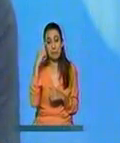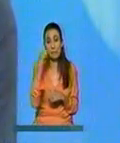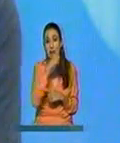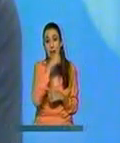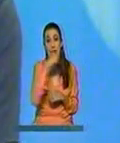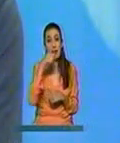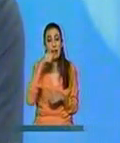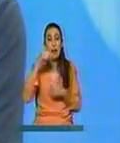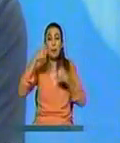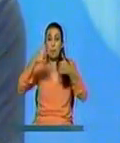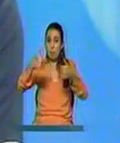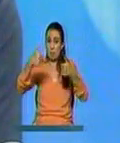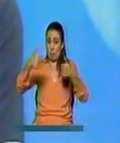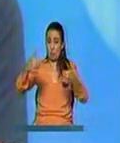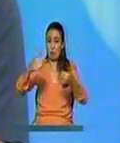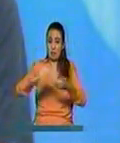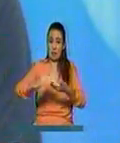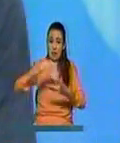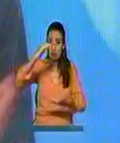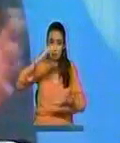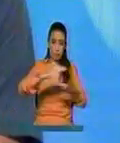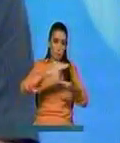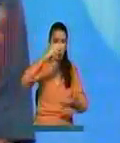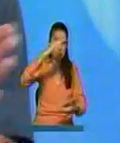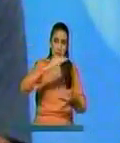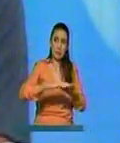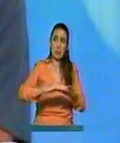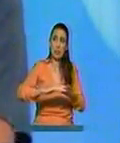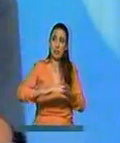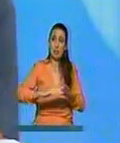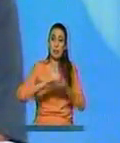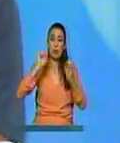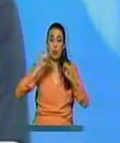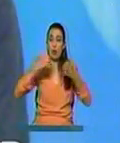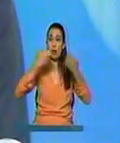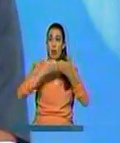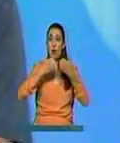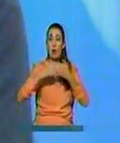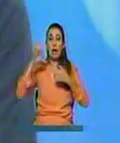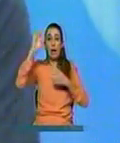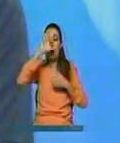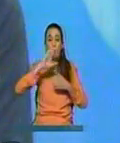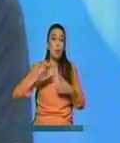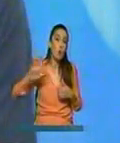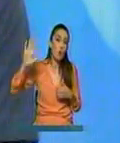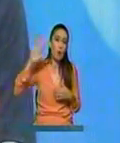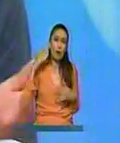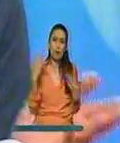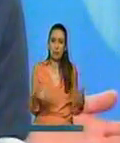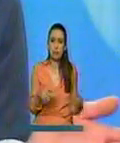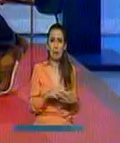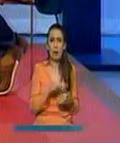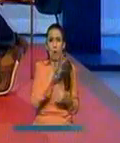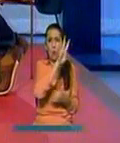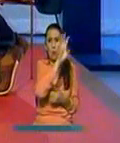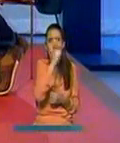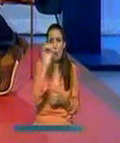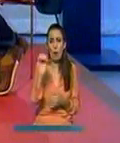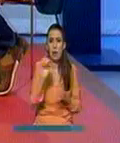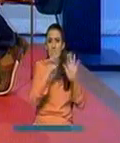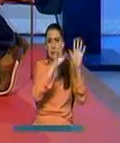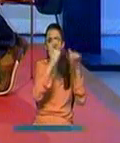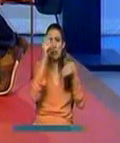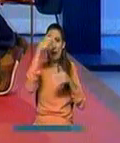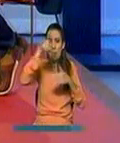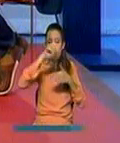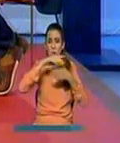una buena cervecería artesanal del tamaño de las gringas, que pueden hacer eso y exportar a Europa, cosas así, esas tienen 40, 60 millones de dólares invertidos en sus